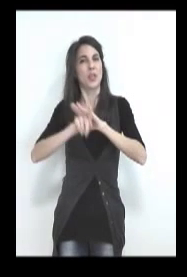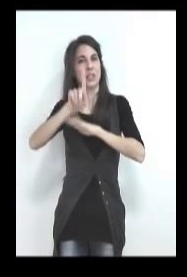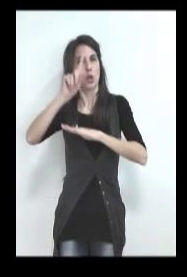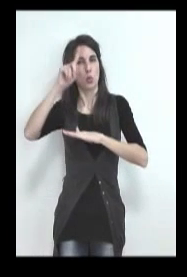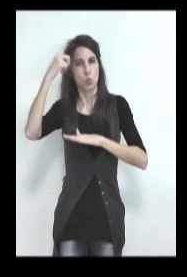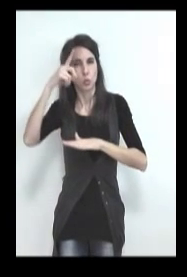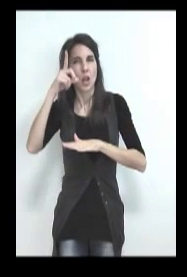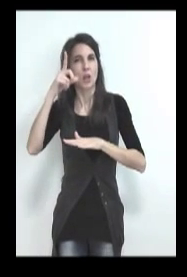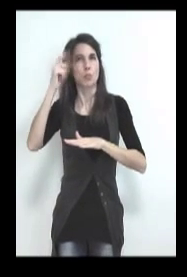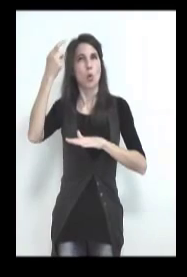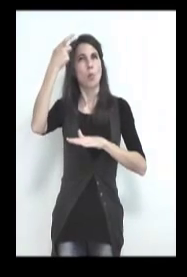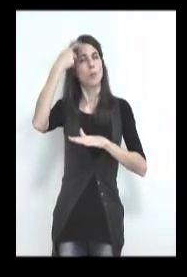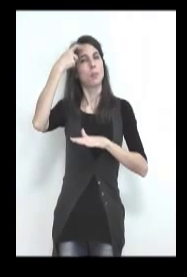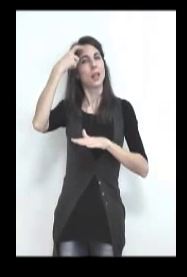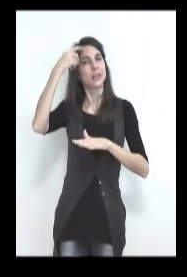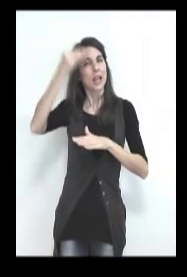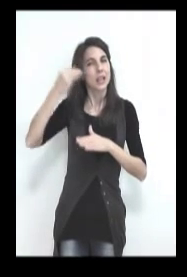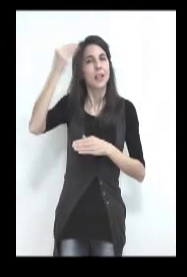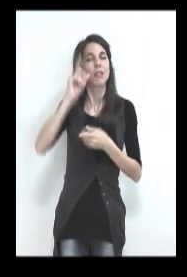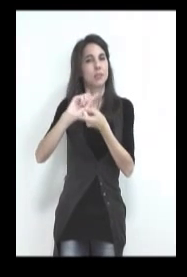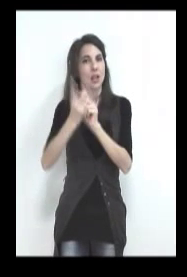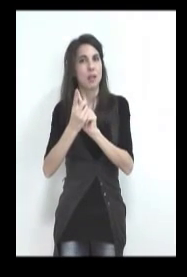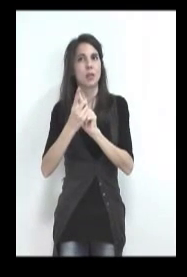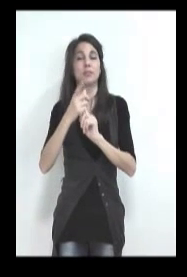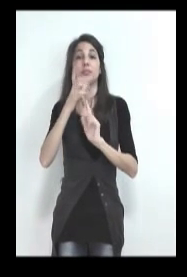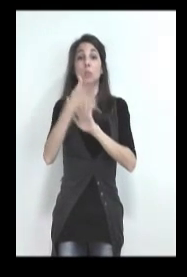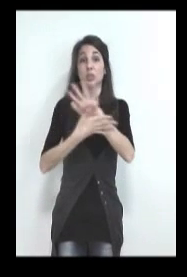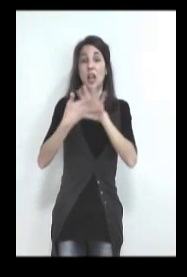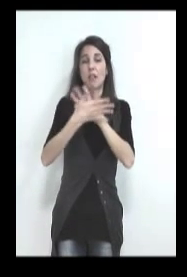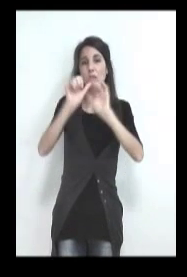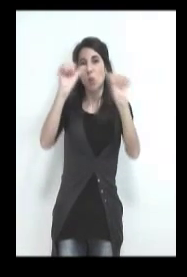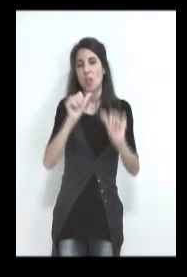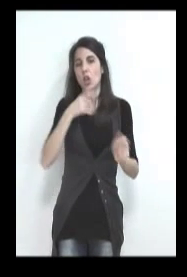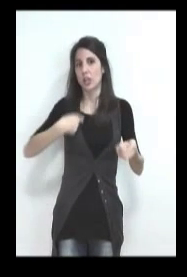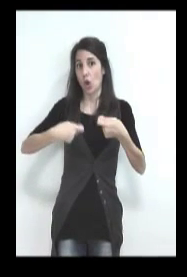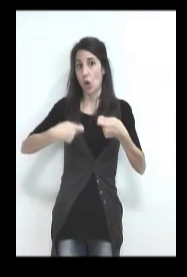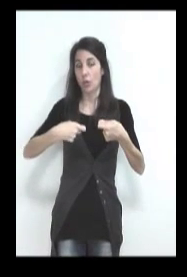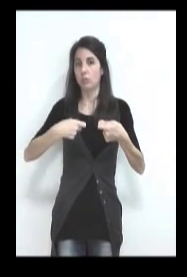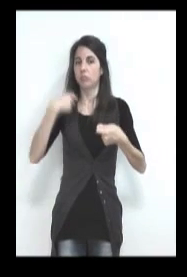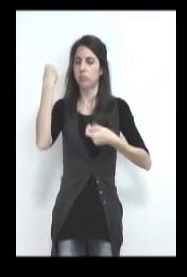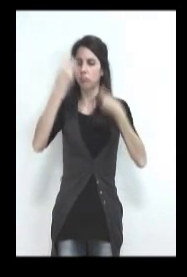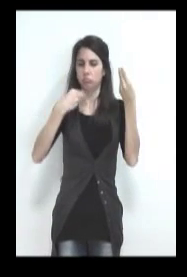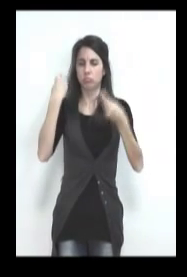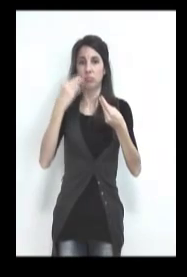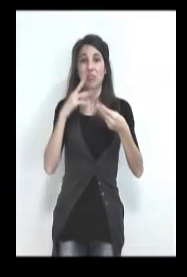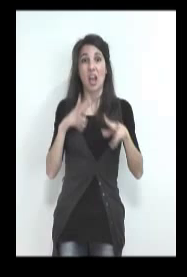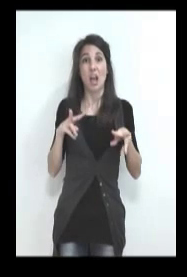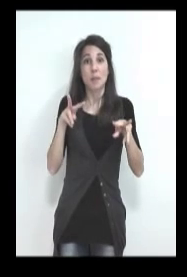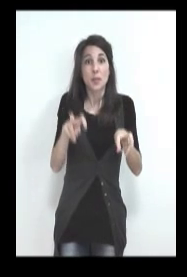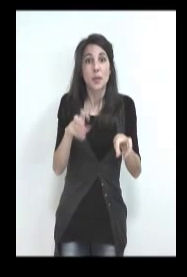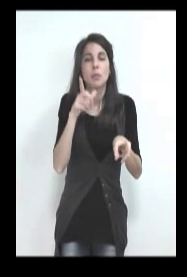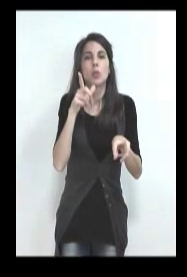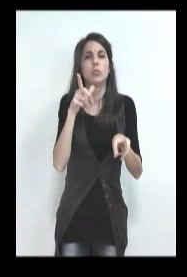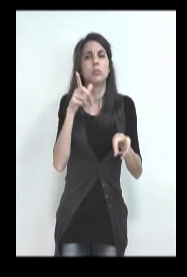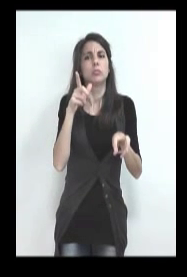uso y en la actuación de todo ello. Hemos hablado de los modelos de negocio y los modelos de negocio pues se plantean que inicialmente se encaminan en muchos casos